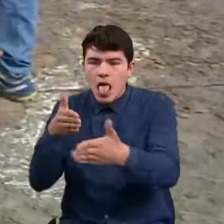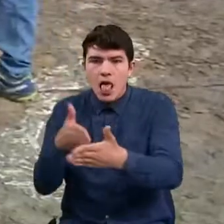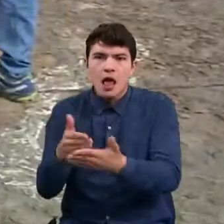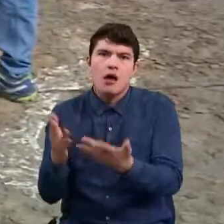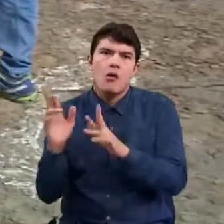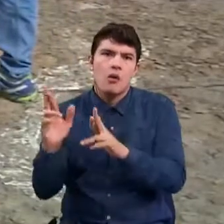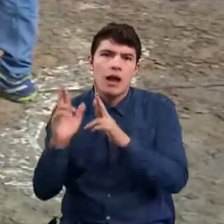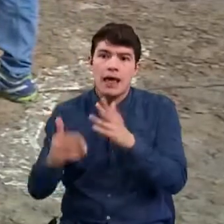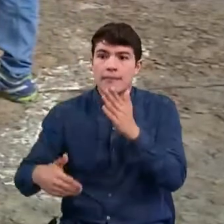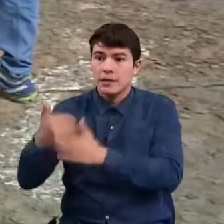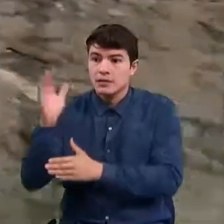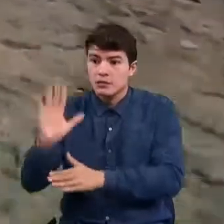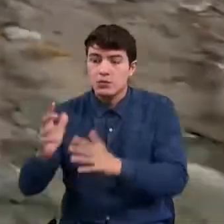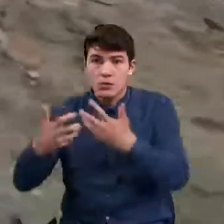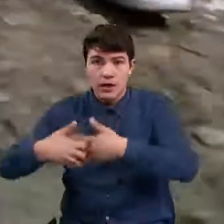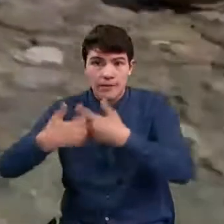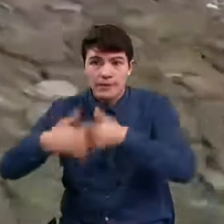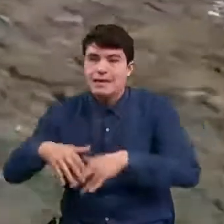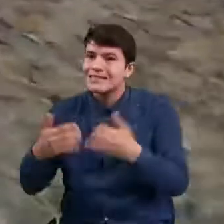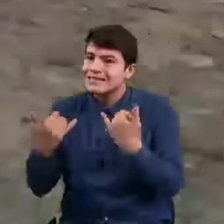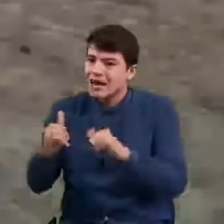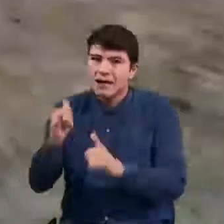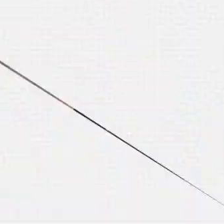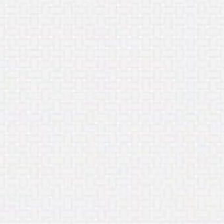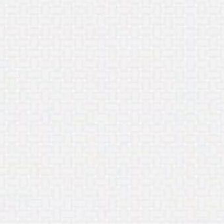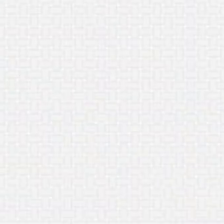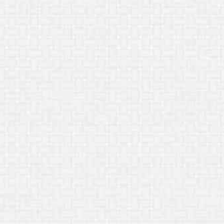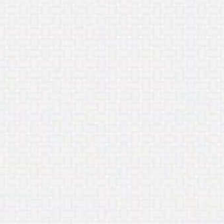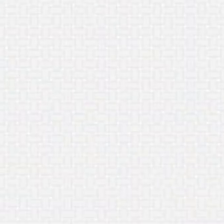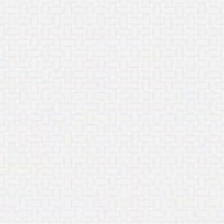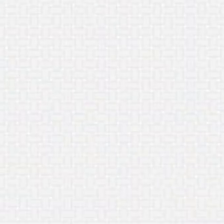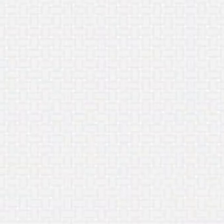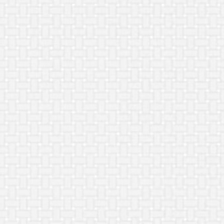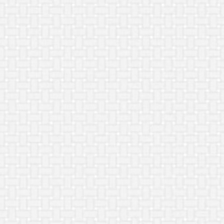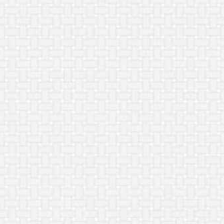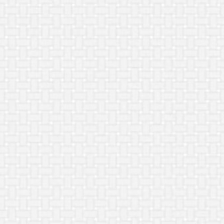quienes iniciaron la obra la concluyan lo más pronto